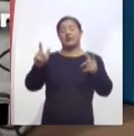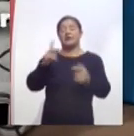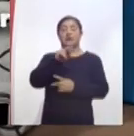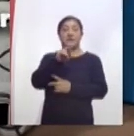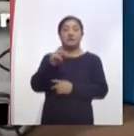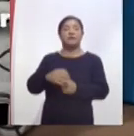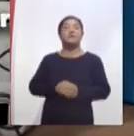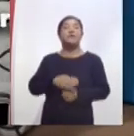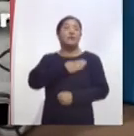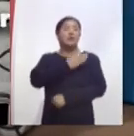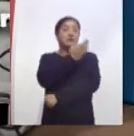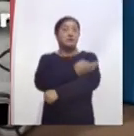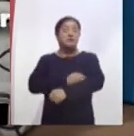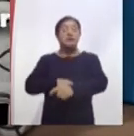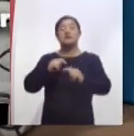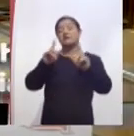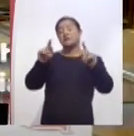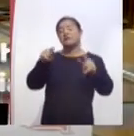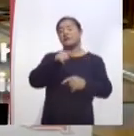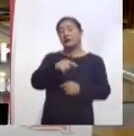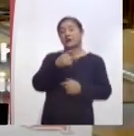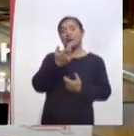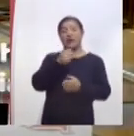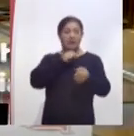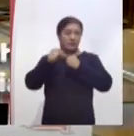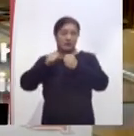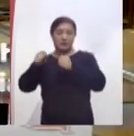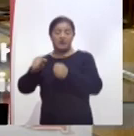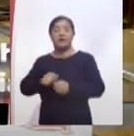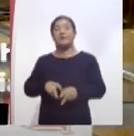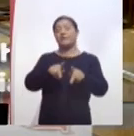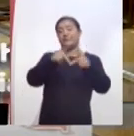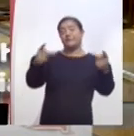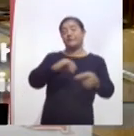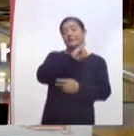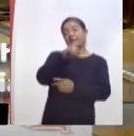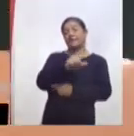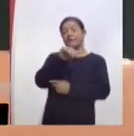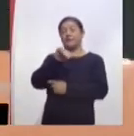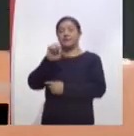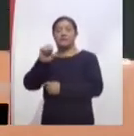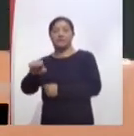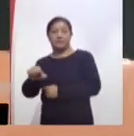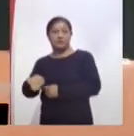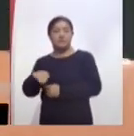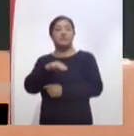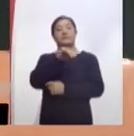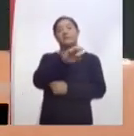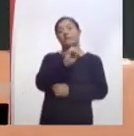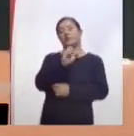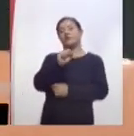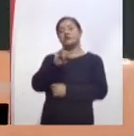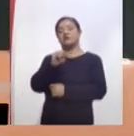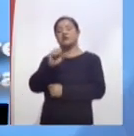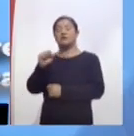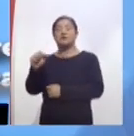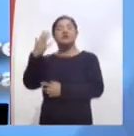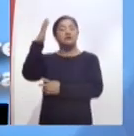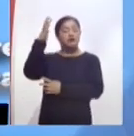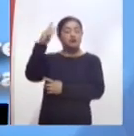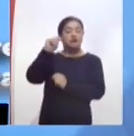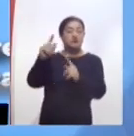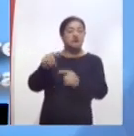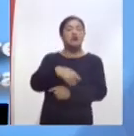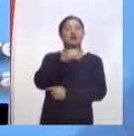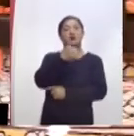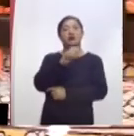Buenas Tardes Tlaxcala, Karina Pérez, y los periodistas Jaime Xochitotol de ABC Tlaxcala, Moisés Morales de El Sol de Tlaxcala,